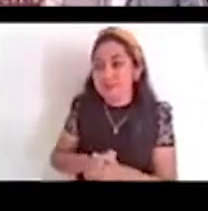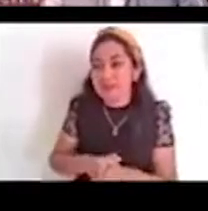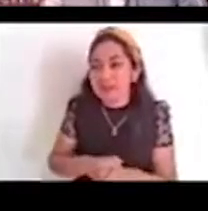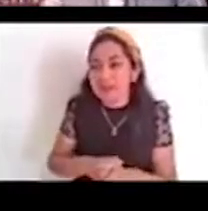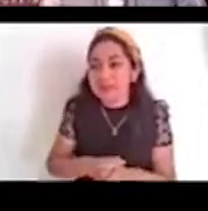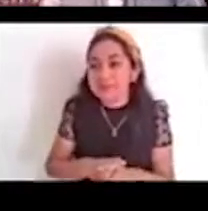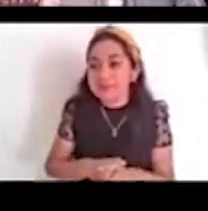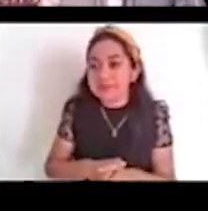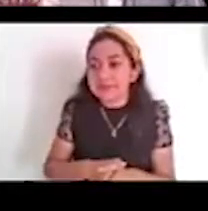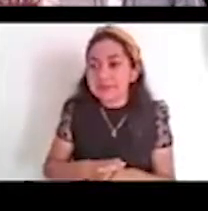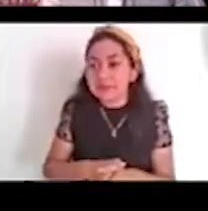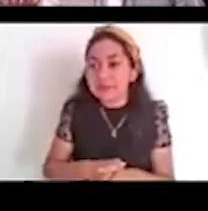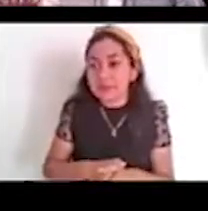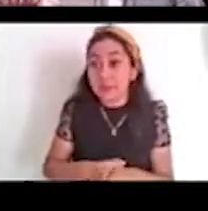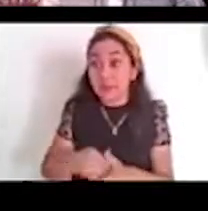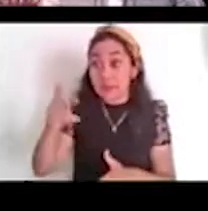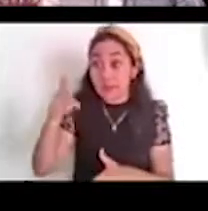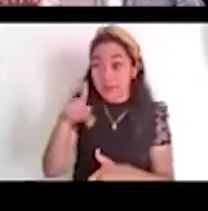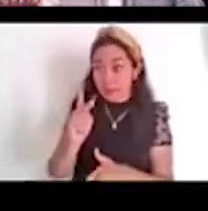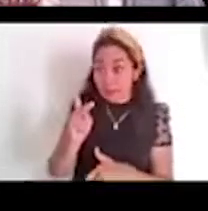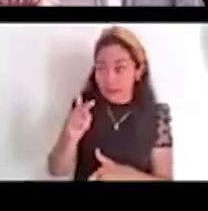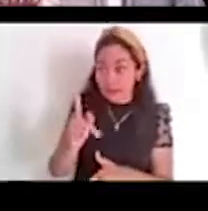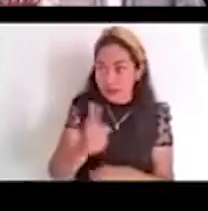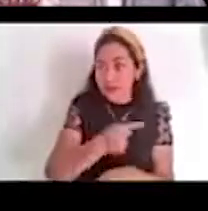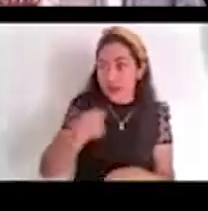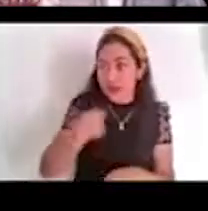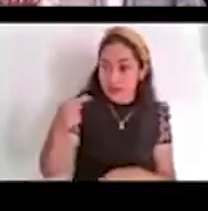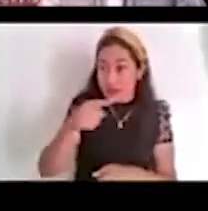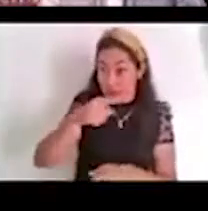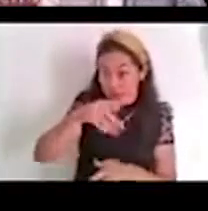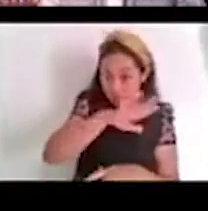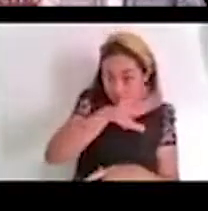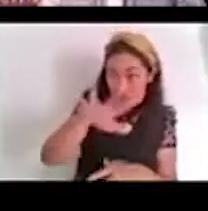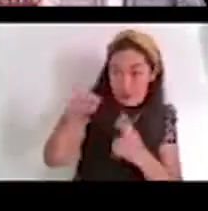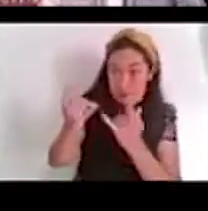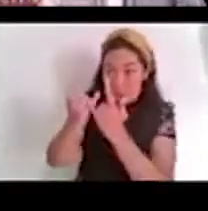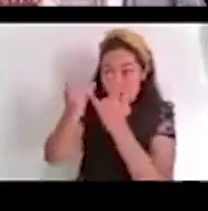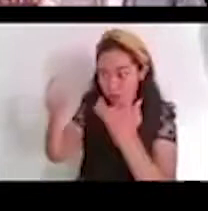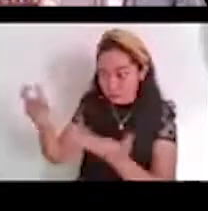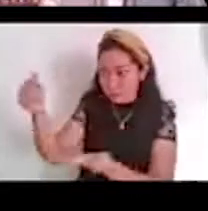No pueden dejar de sorprenderse de la ciudad.